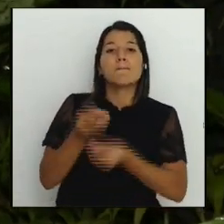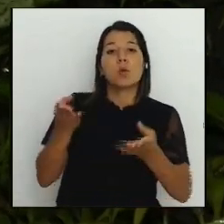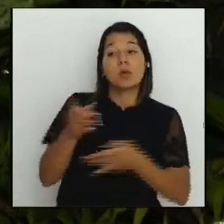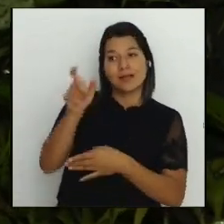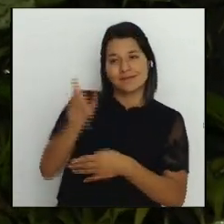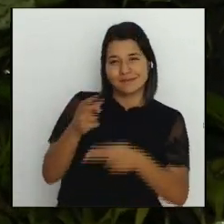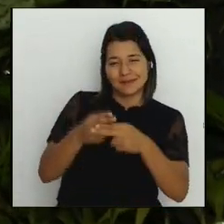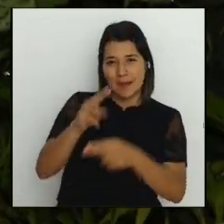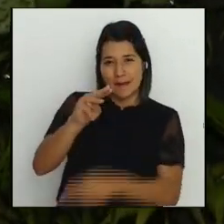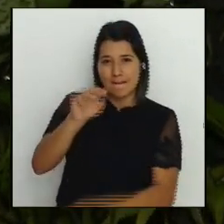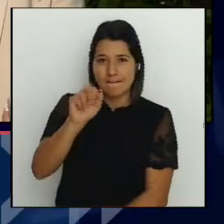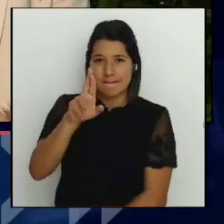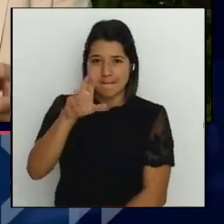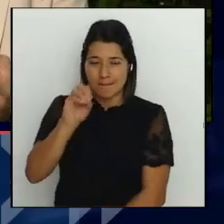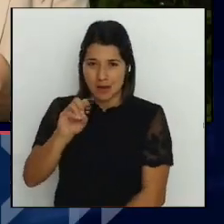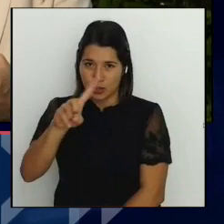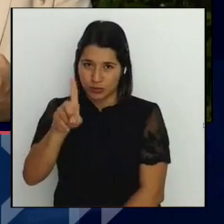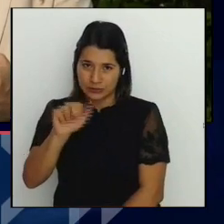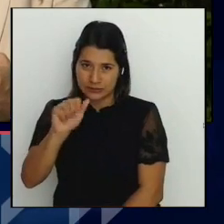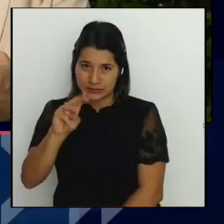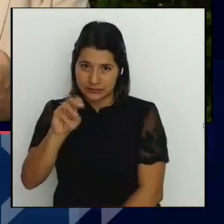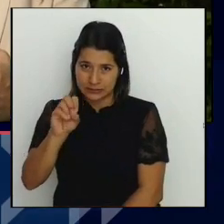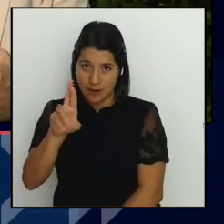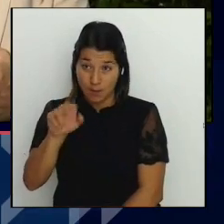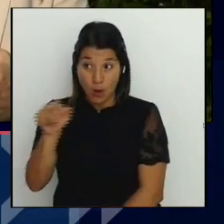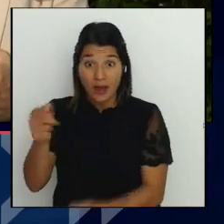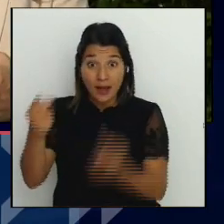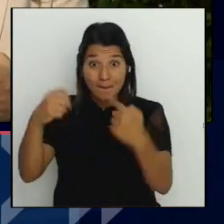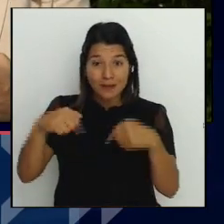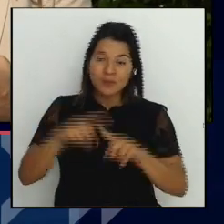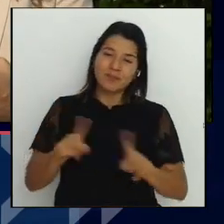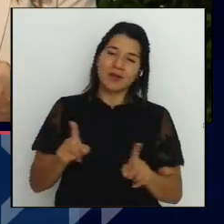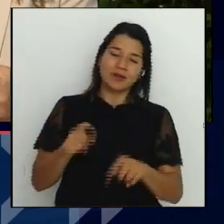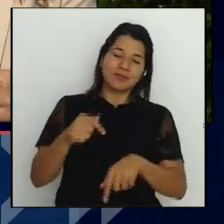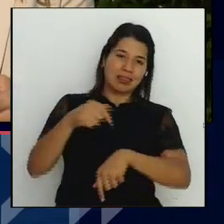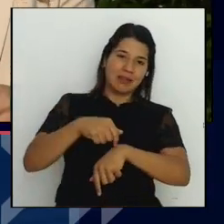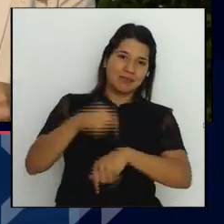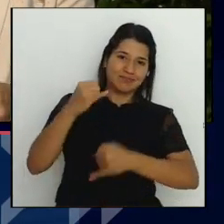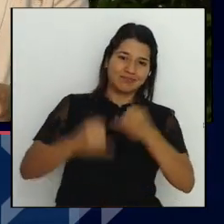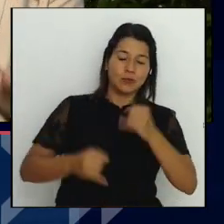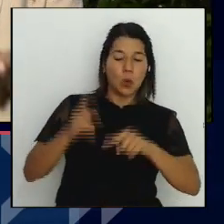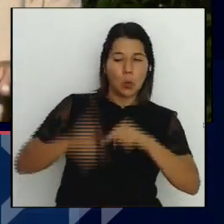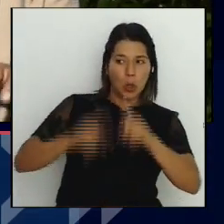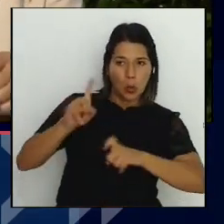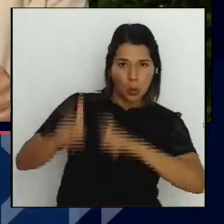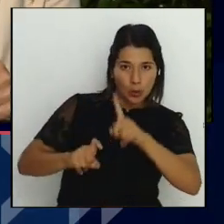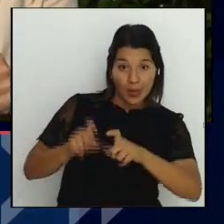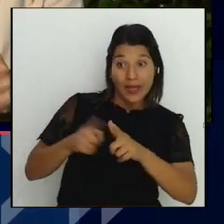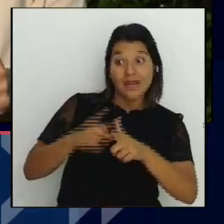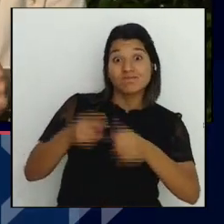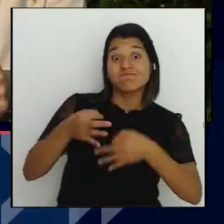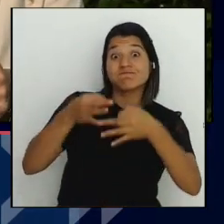tiempo, entonces esa se postergará para la próxima sesión de la Comisión de Asuntos Hacendarios. Por